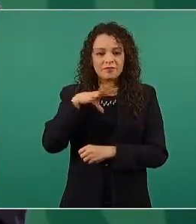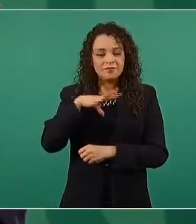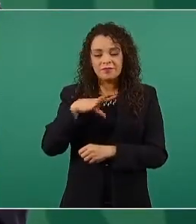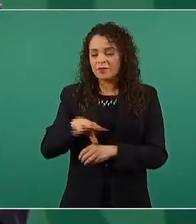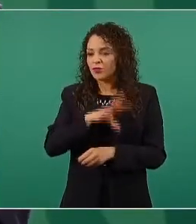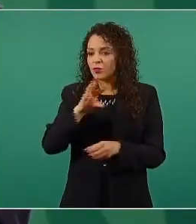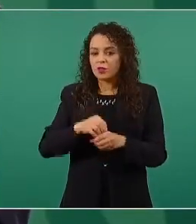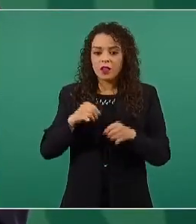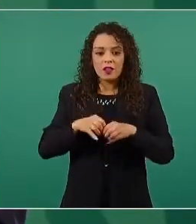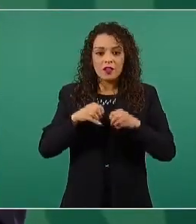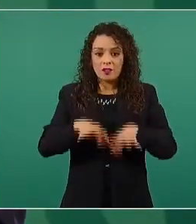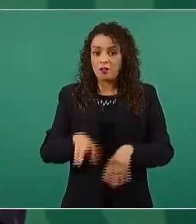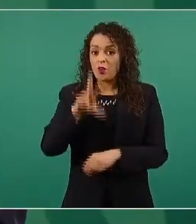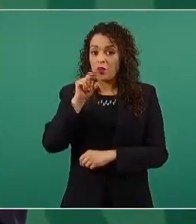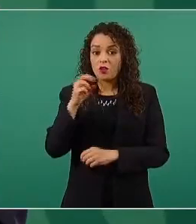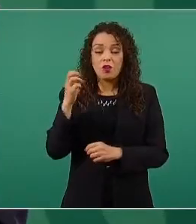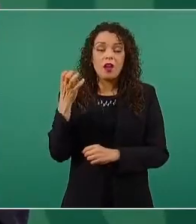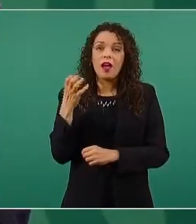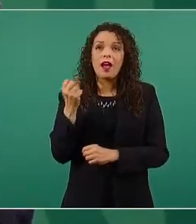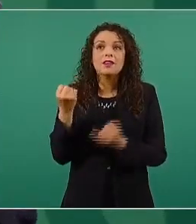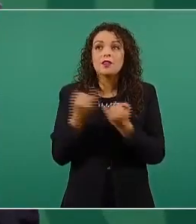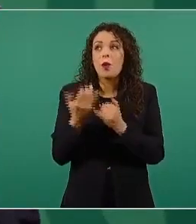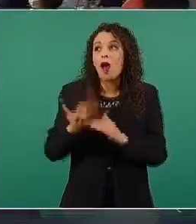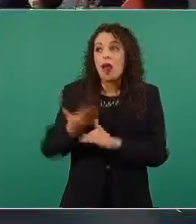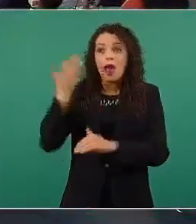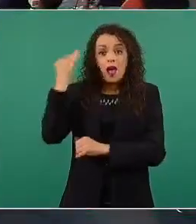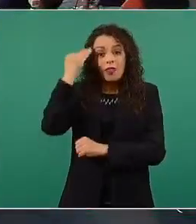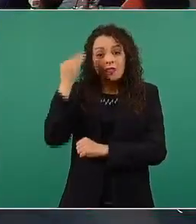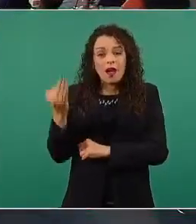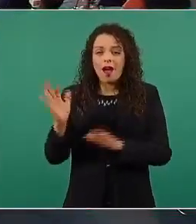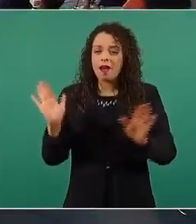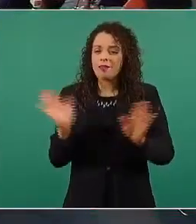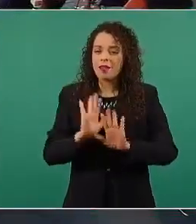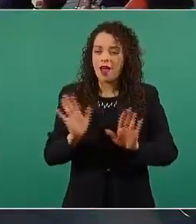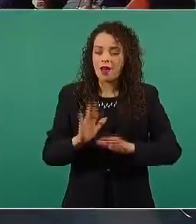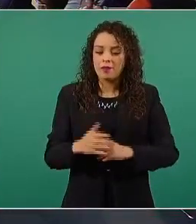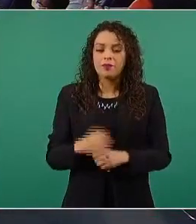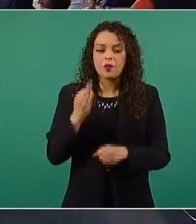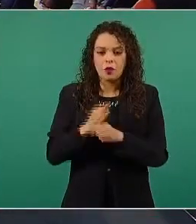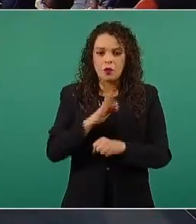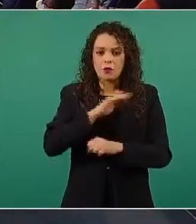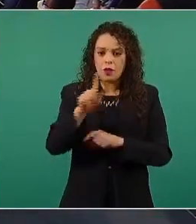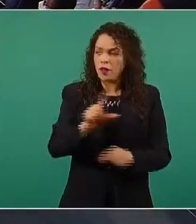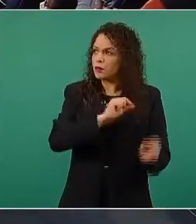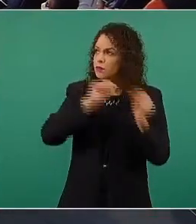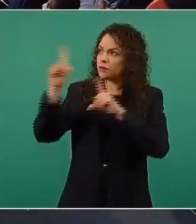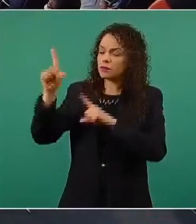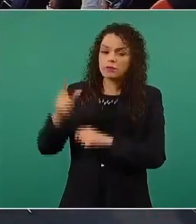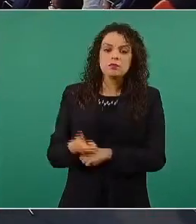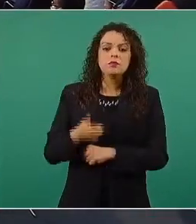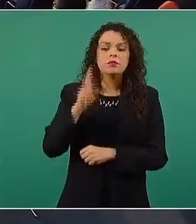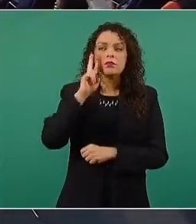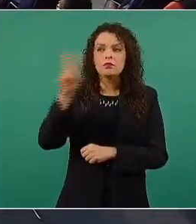no es el tiempo de antes. Nada más, a ver si ponen la lámina del precio del gas,